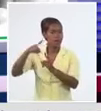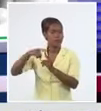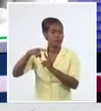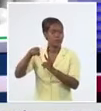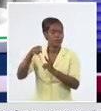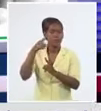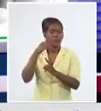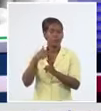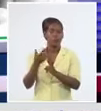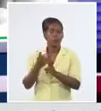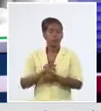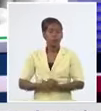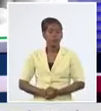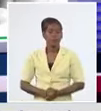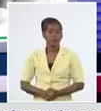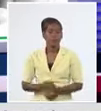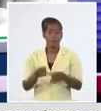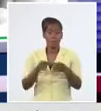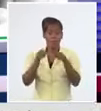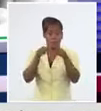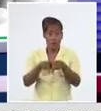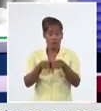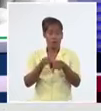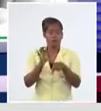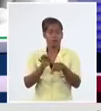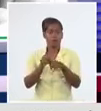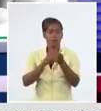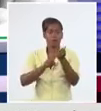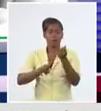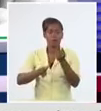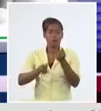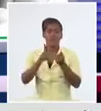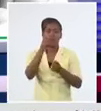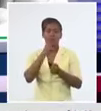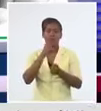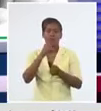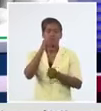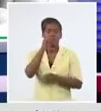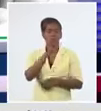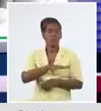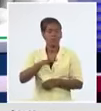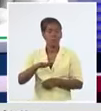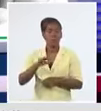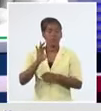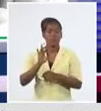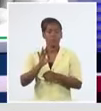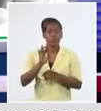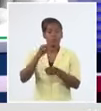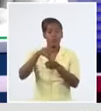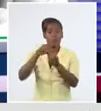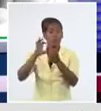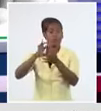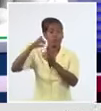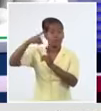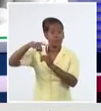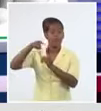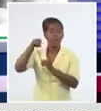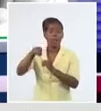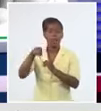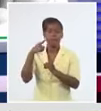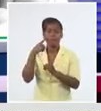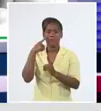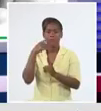esta provincia la atención a pacientes pediátricos se garantiza en el Hospital Infantil Pedro Agustín Pérez y 4 anexos a